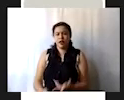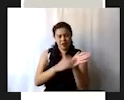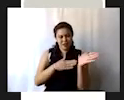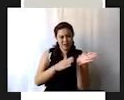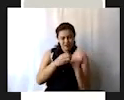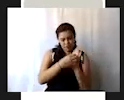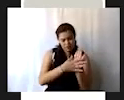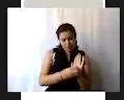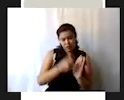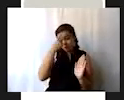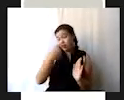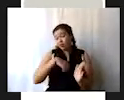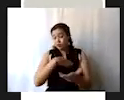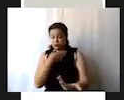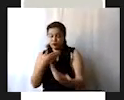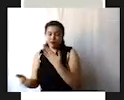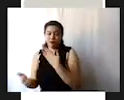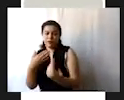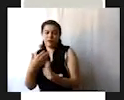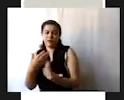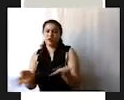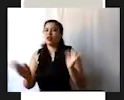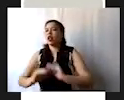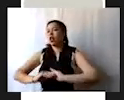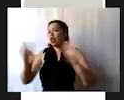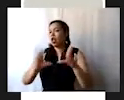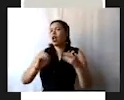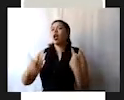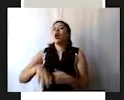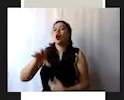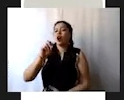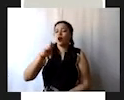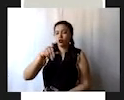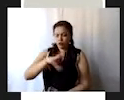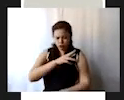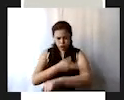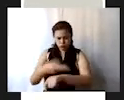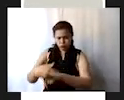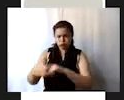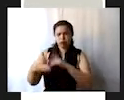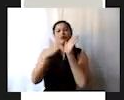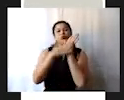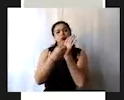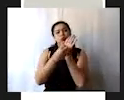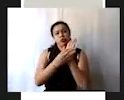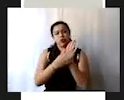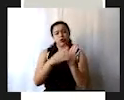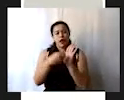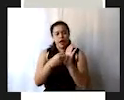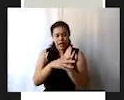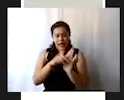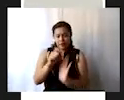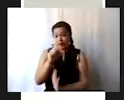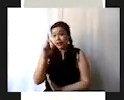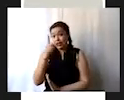Prácticamente tenemos claro que hay una resolución de Naciones Unidas, un documento que se llama Agenda 2030 para el